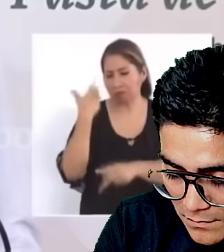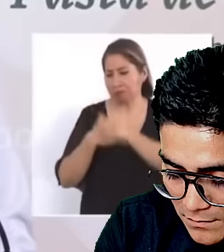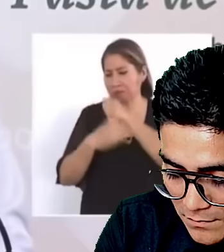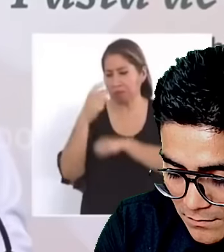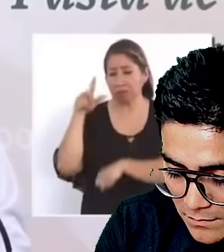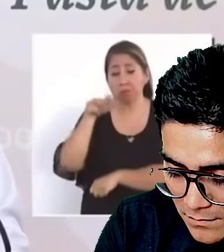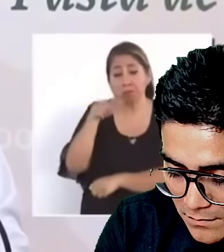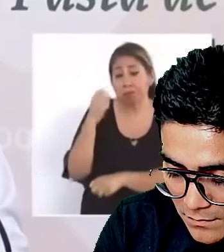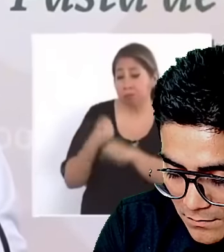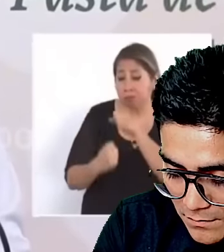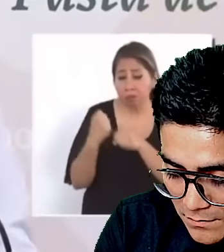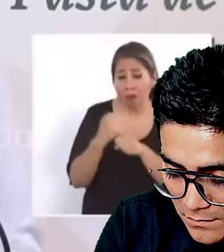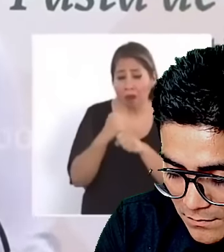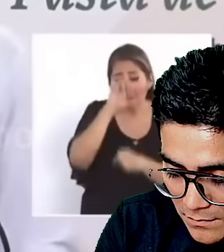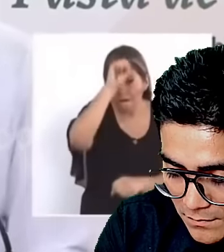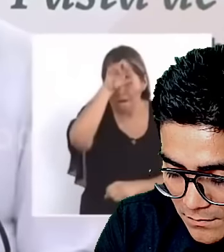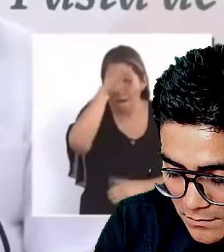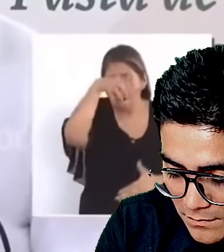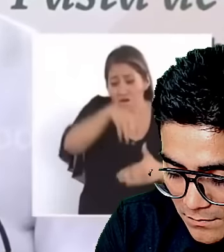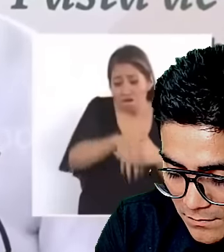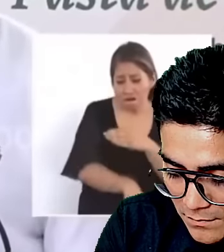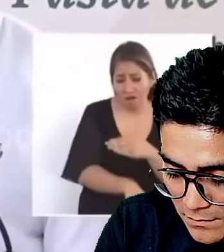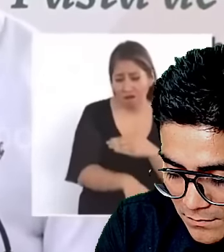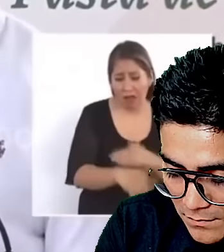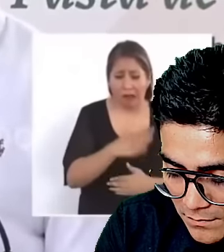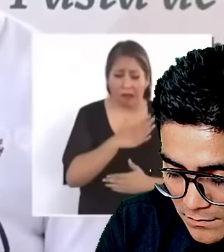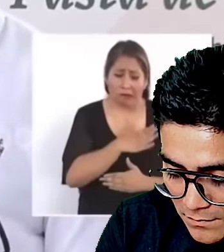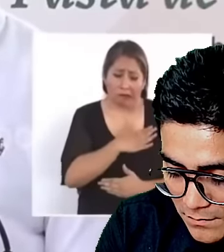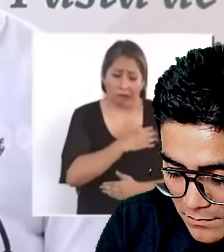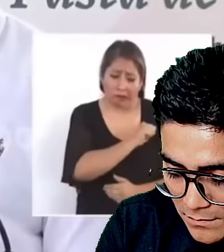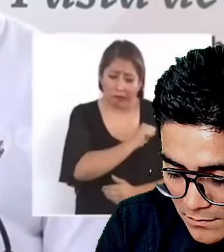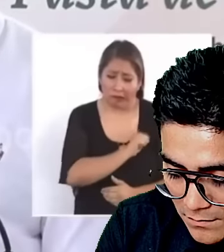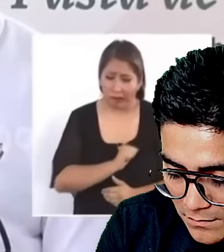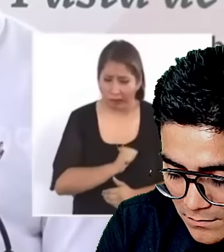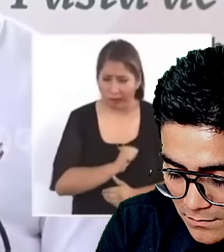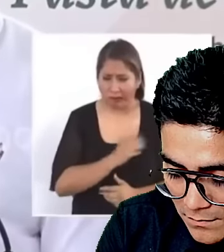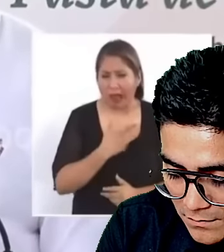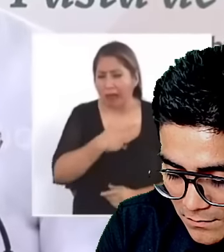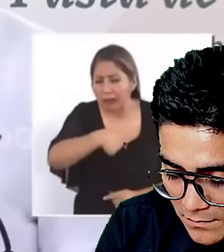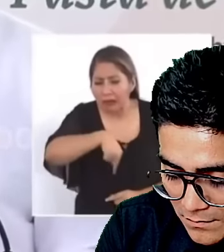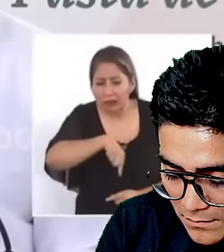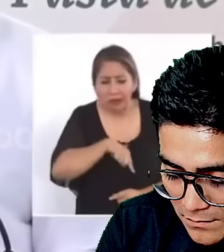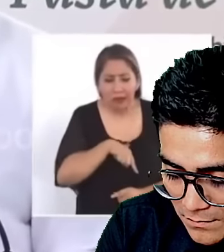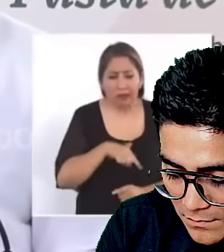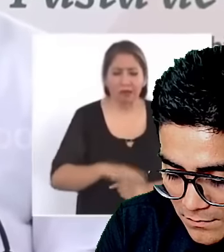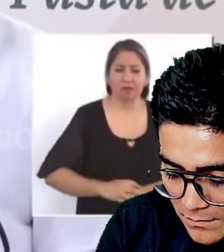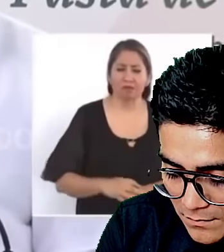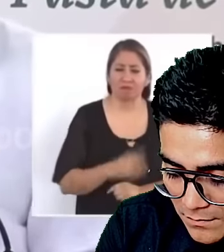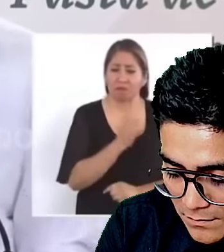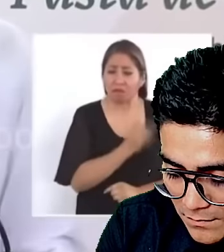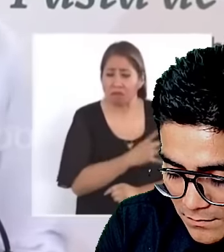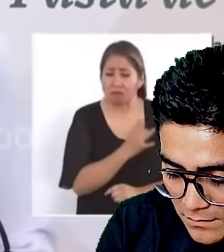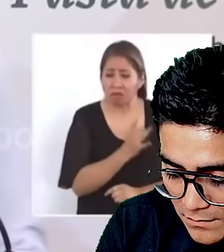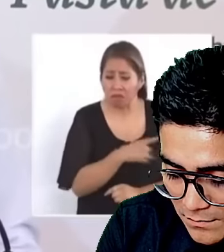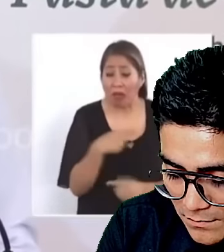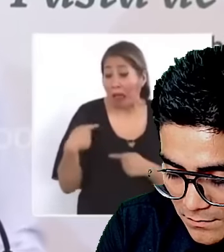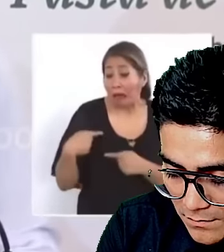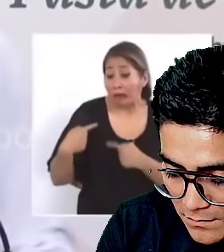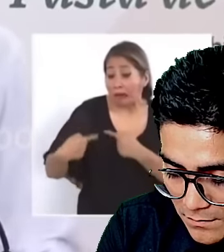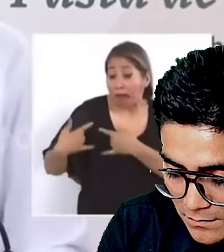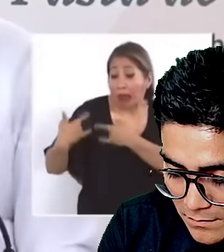años dejó una marca profunda en nuestra comunidad y en la historia de